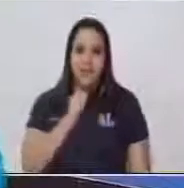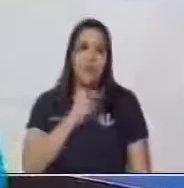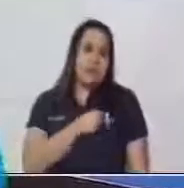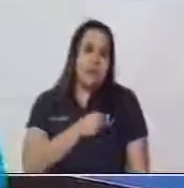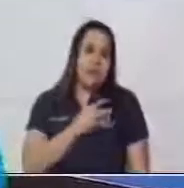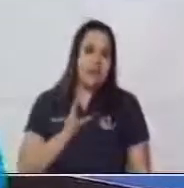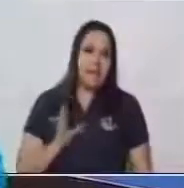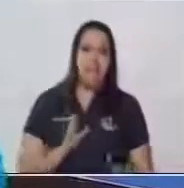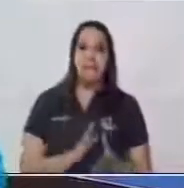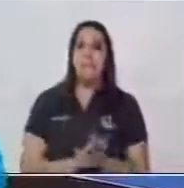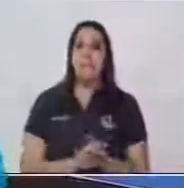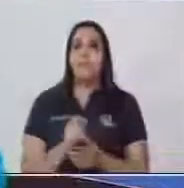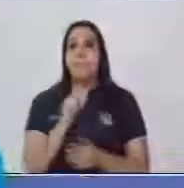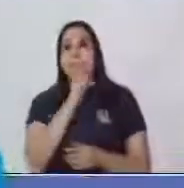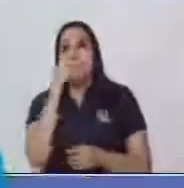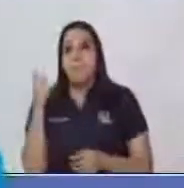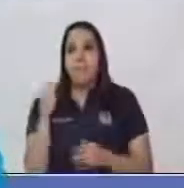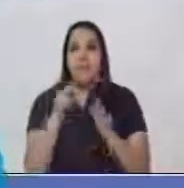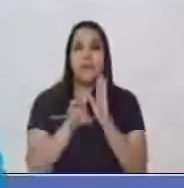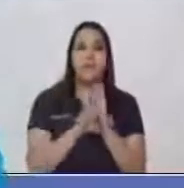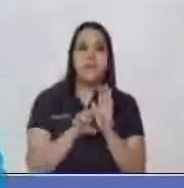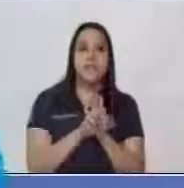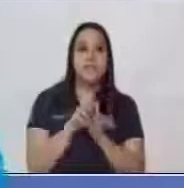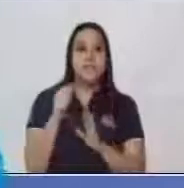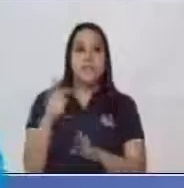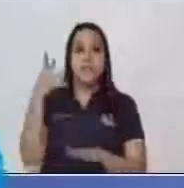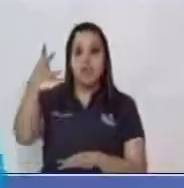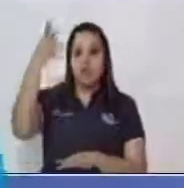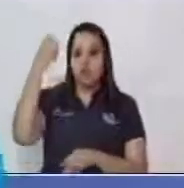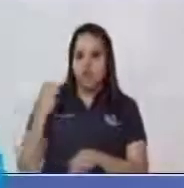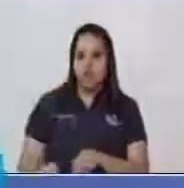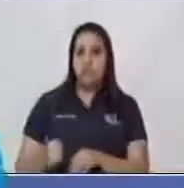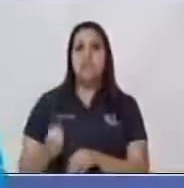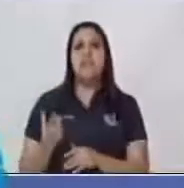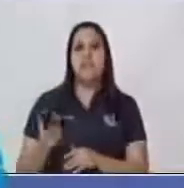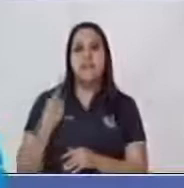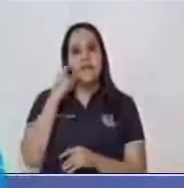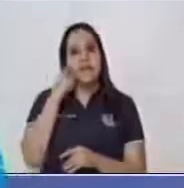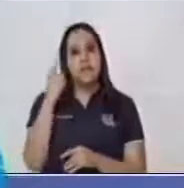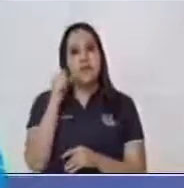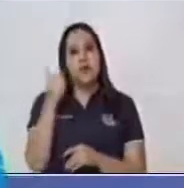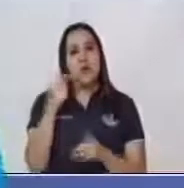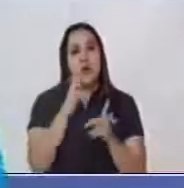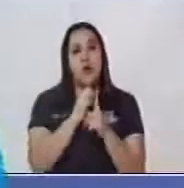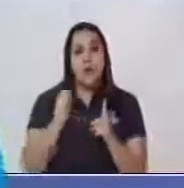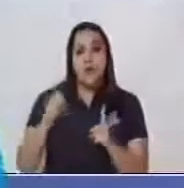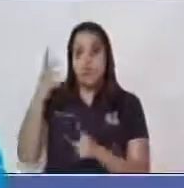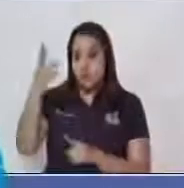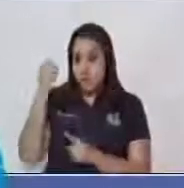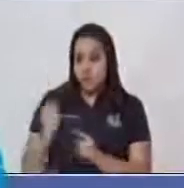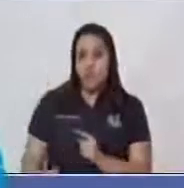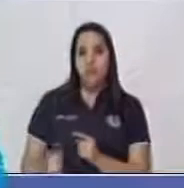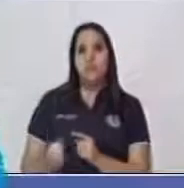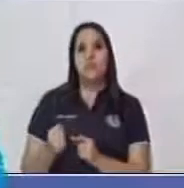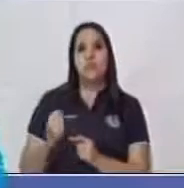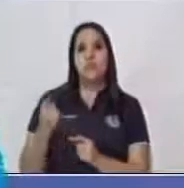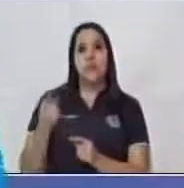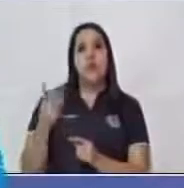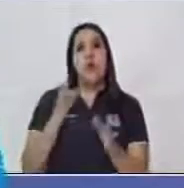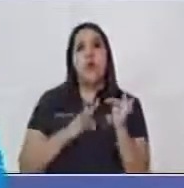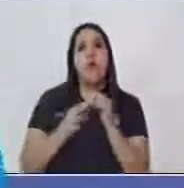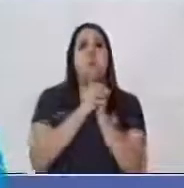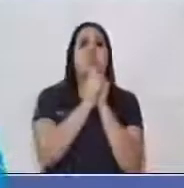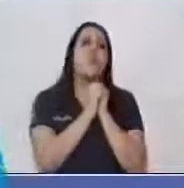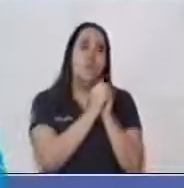deseo. Y están las imperativas, que estas, pues como ya lo analizamos, son las que dan una orden, un